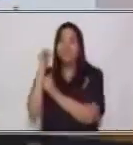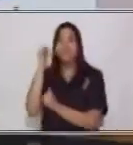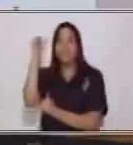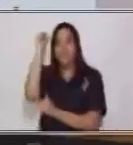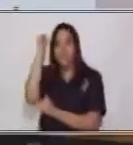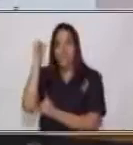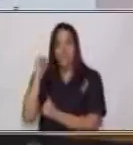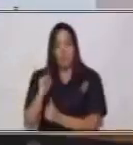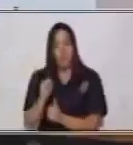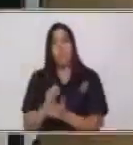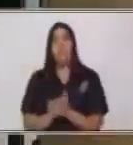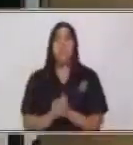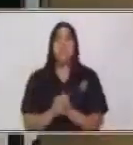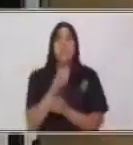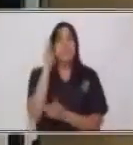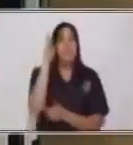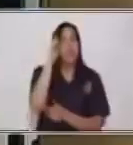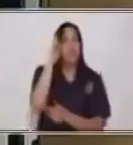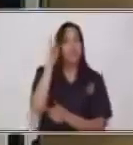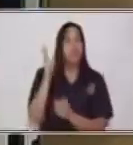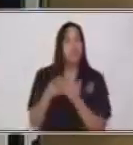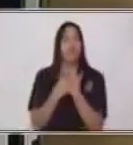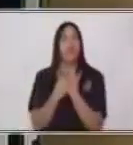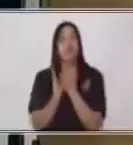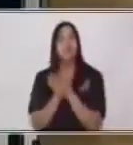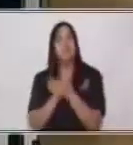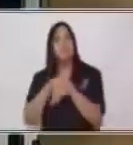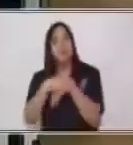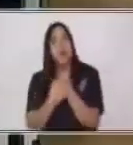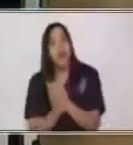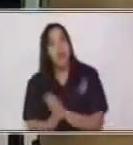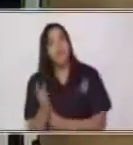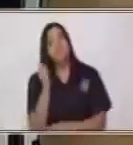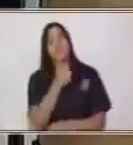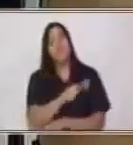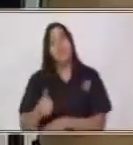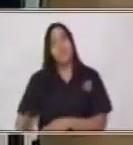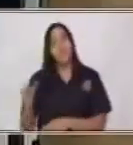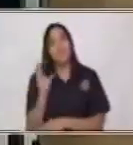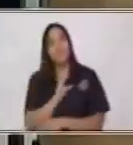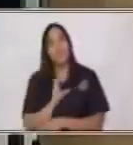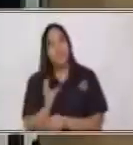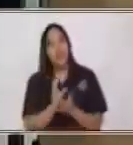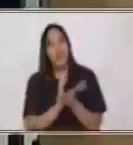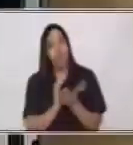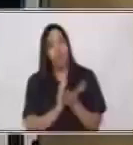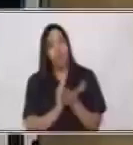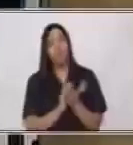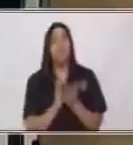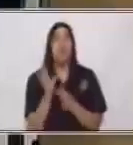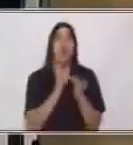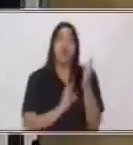aprendido. Te recordamos lavarte las manos con agua y jabón o gel.